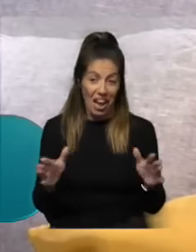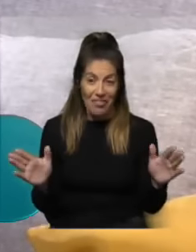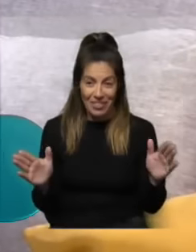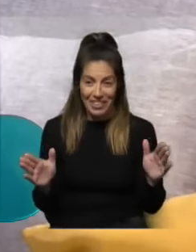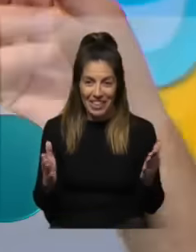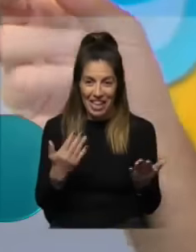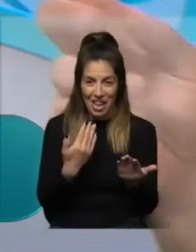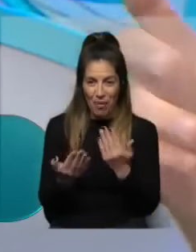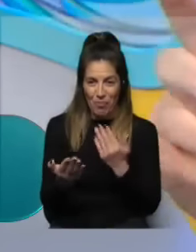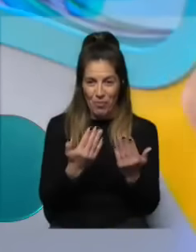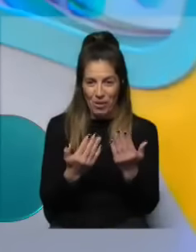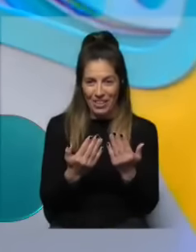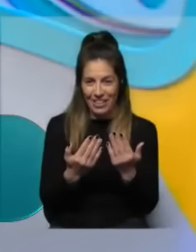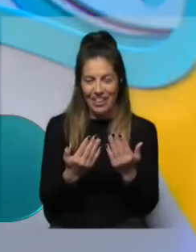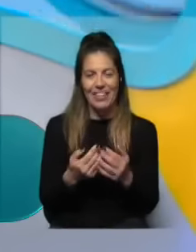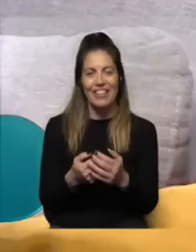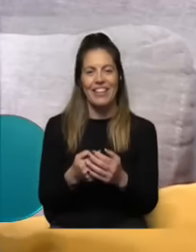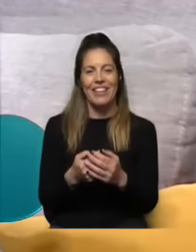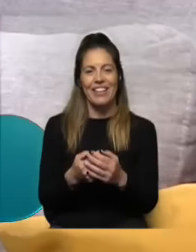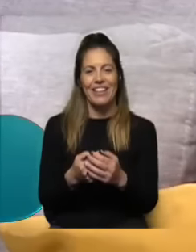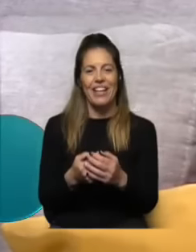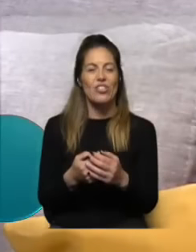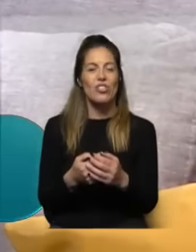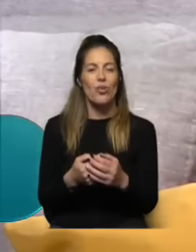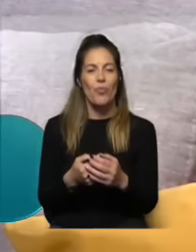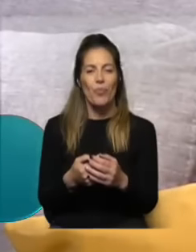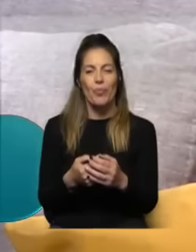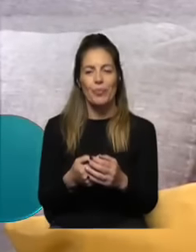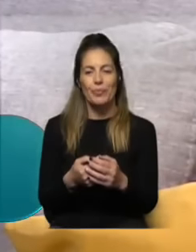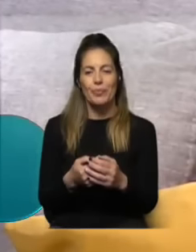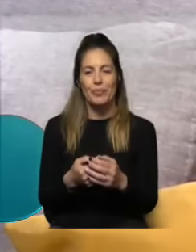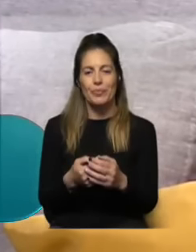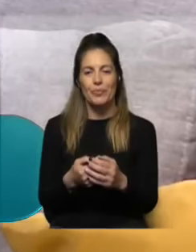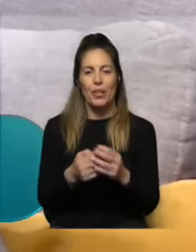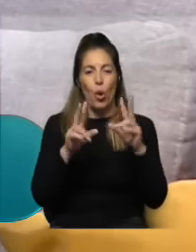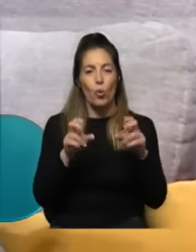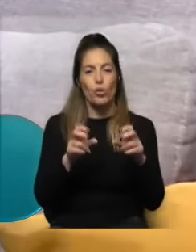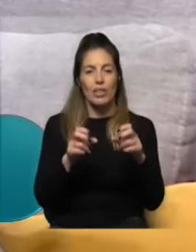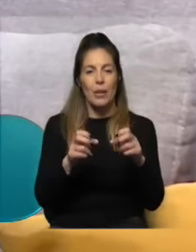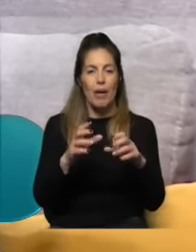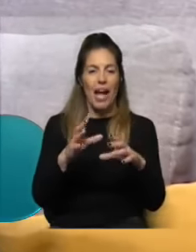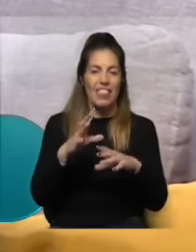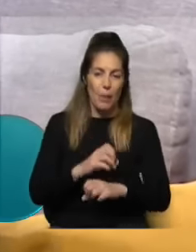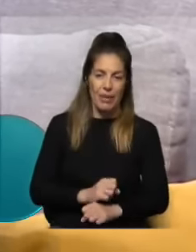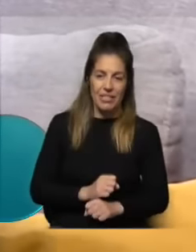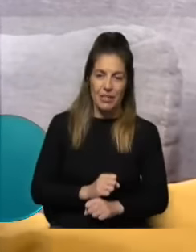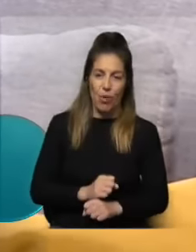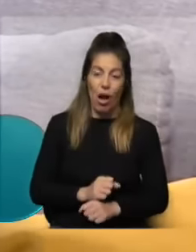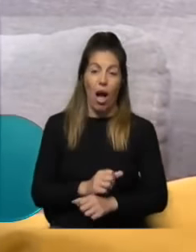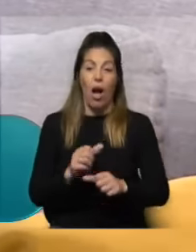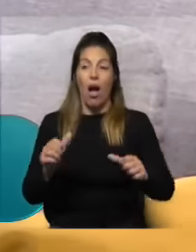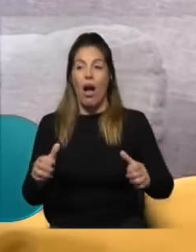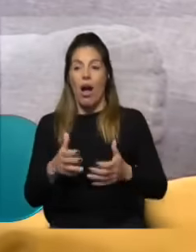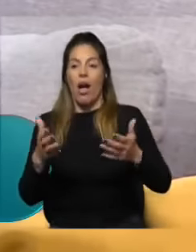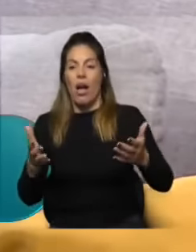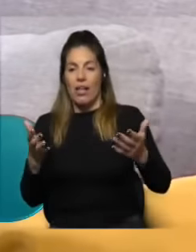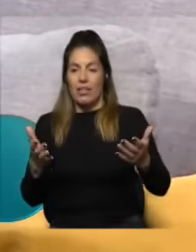cuando se pasa, voy a ver de otro punto de vista, cuando se pasa de un tema depresivo a un hiperactivo, en una persona, en un